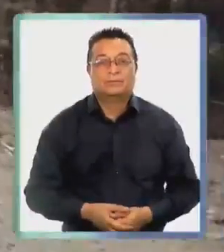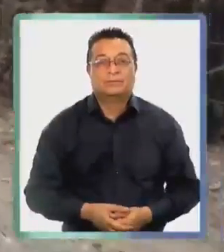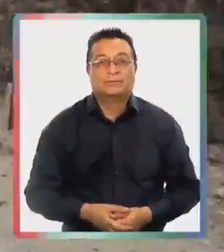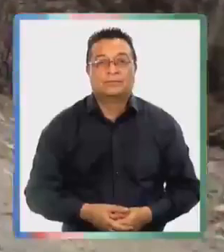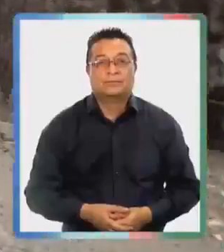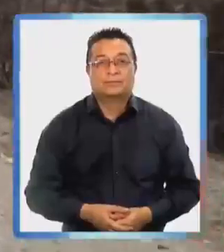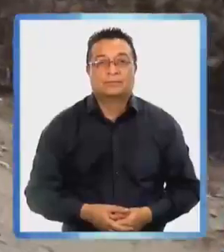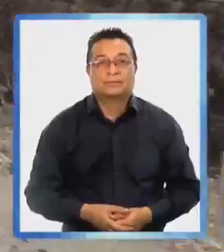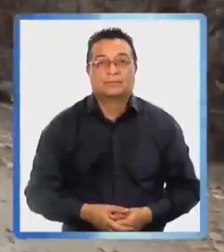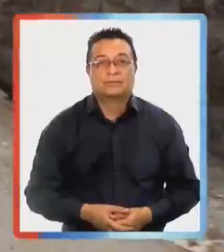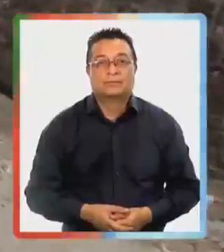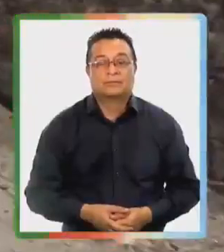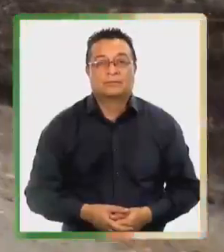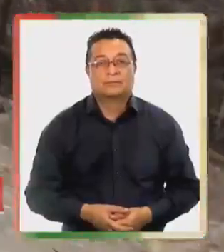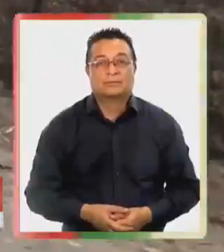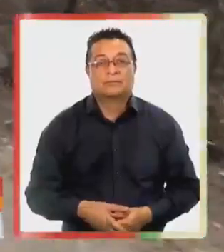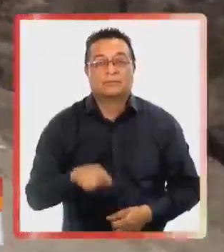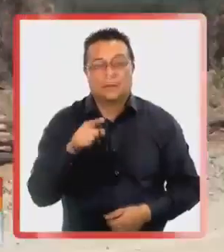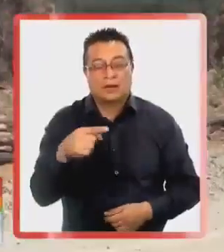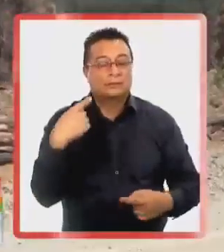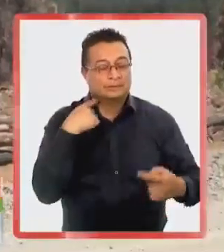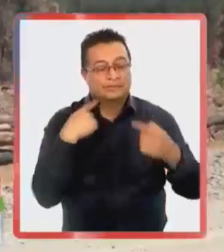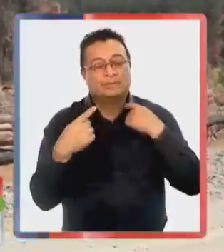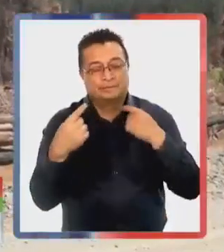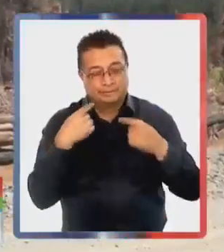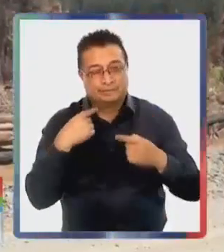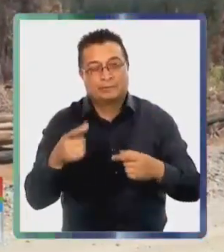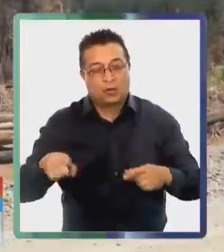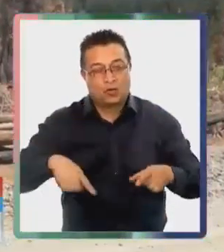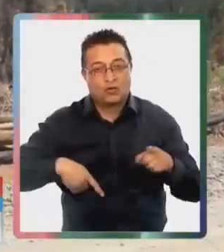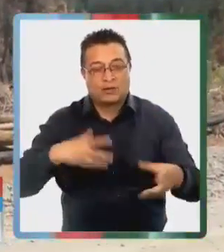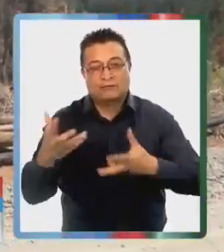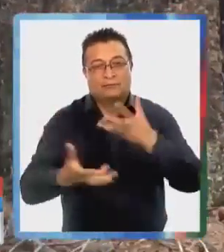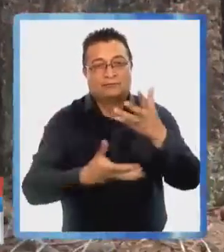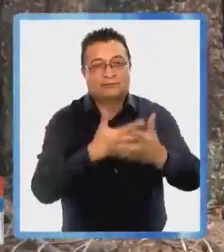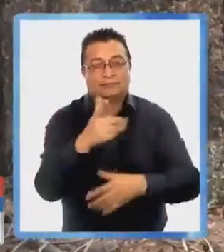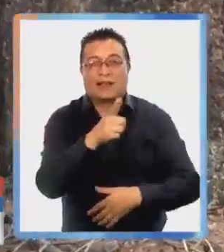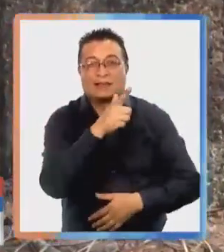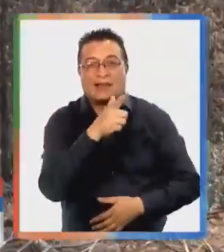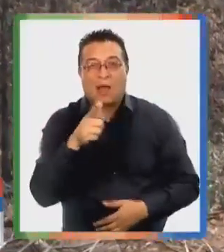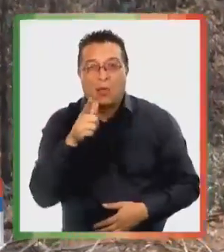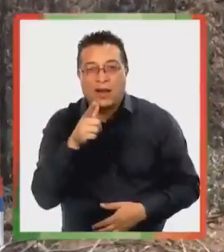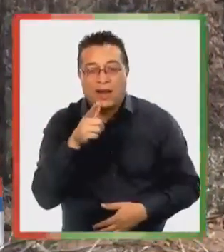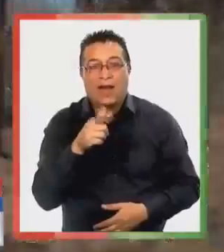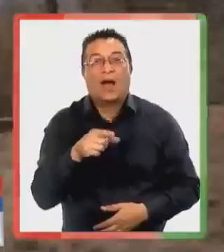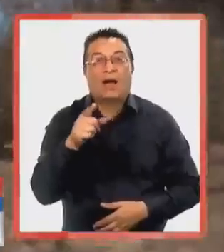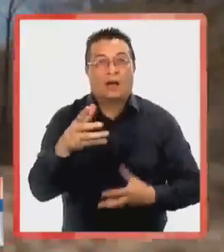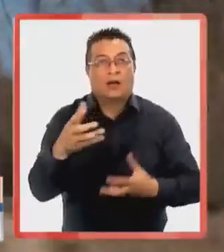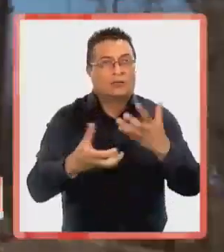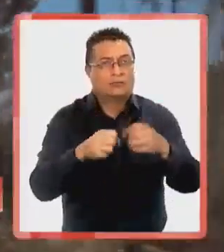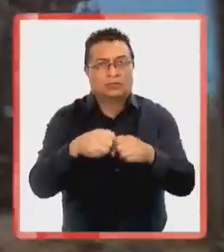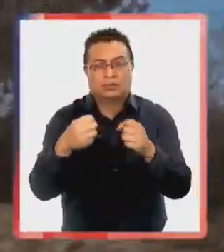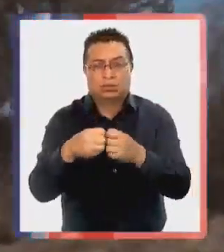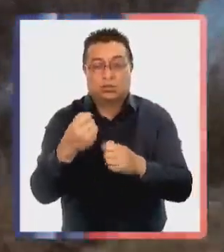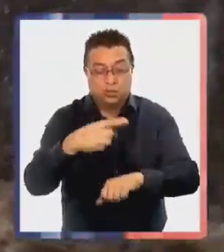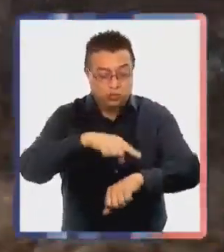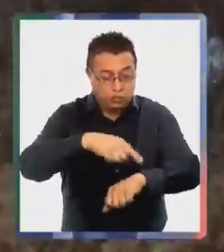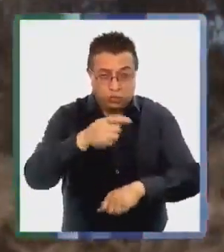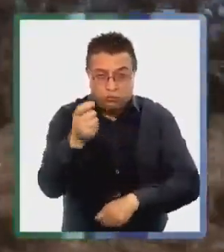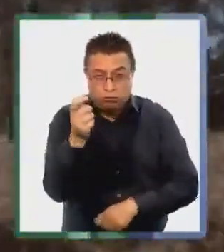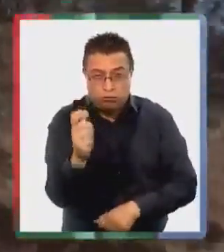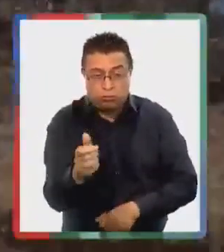Son las huellas que dejó el paso del fuego en Santa Juana. Destrucción. En las primeras horas luego del inicio de la